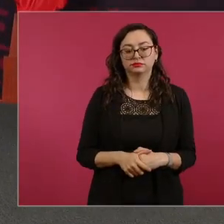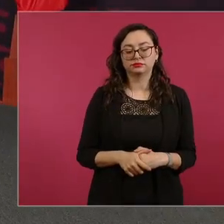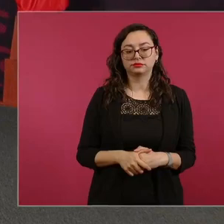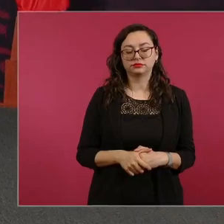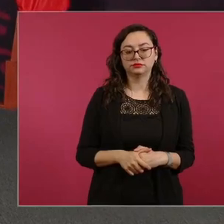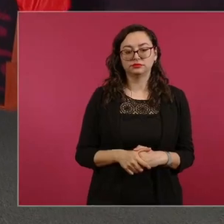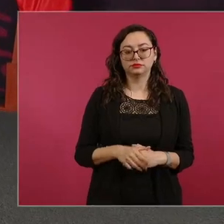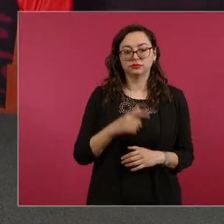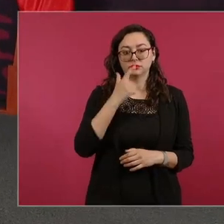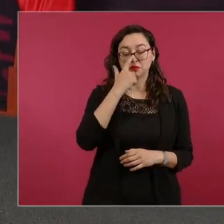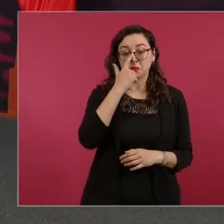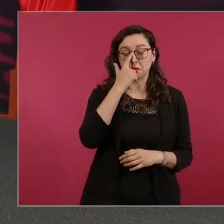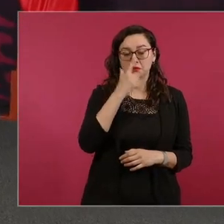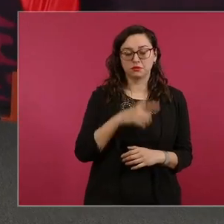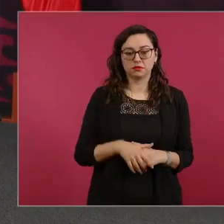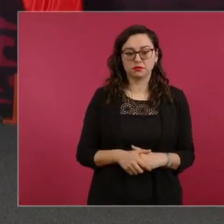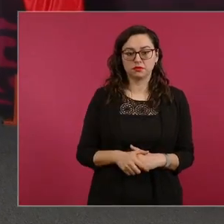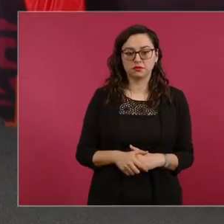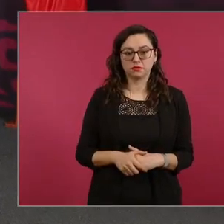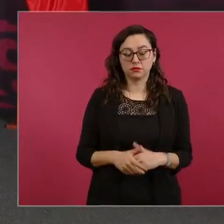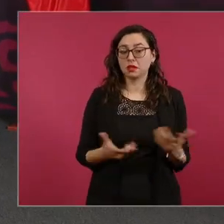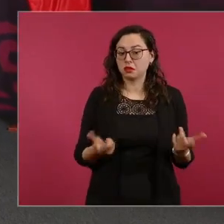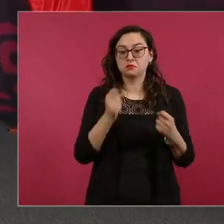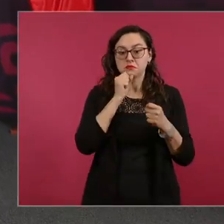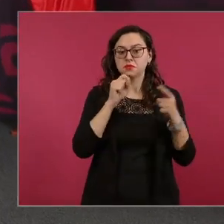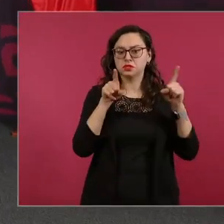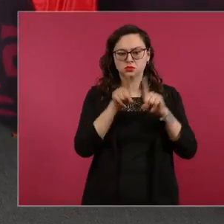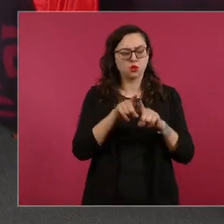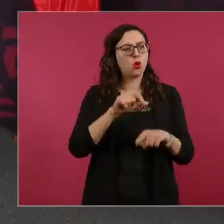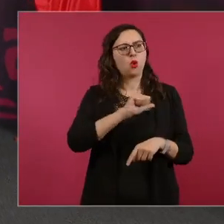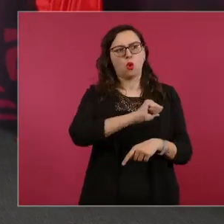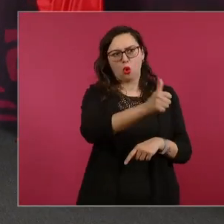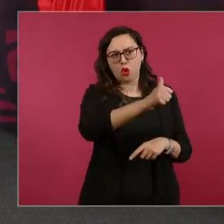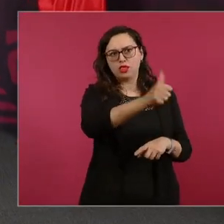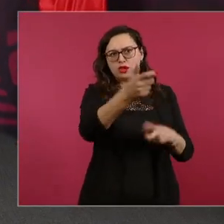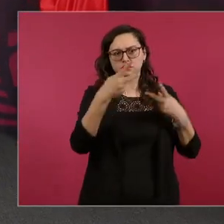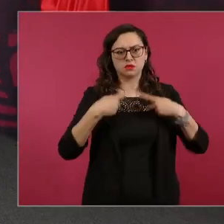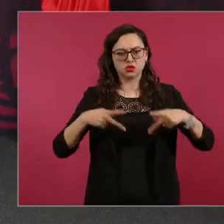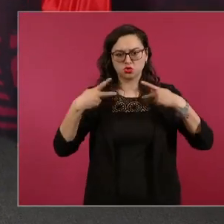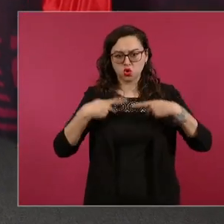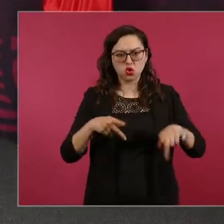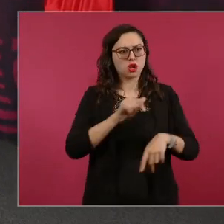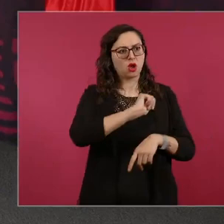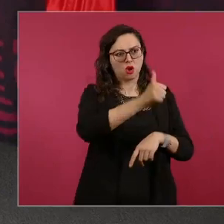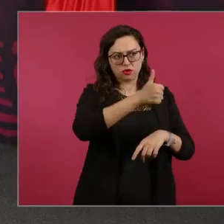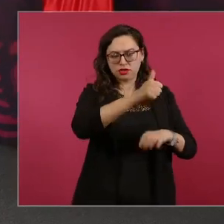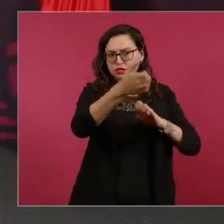Como lo hemos hecho en otros casos, con